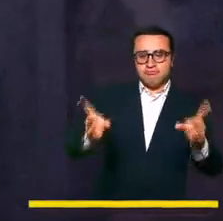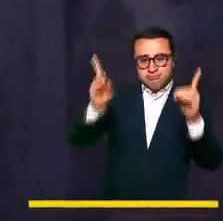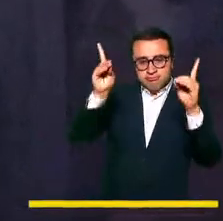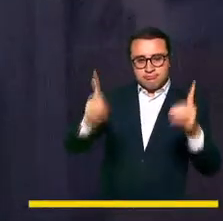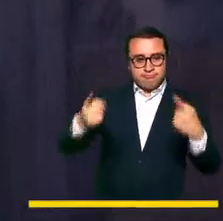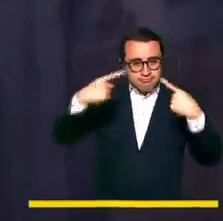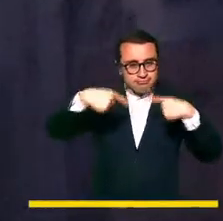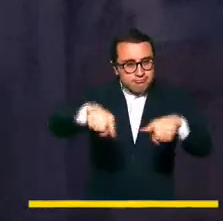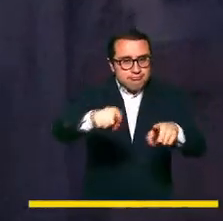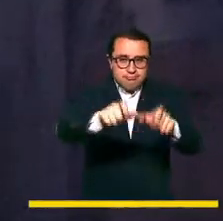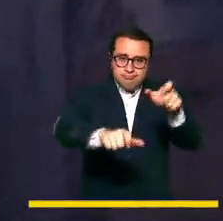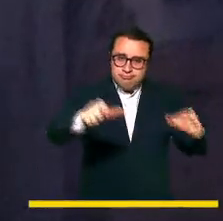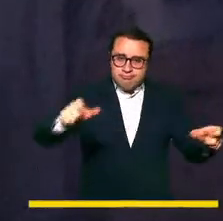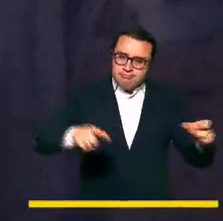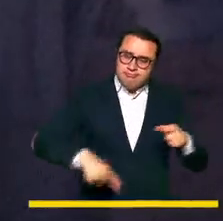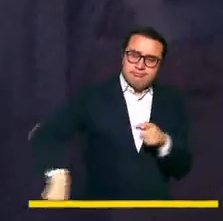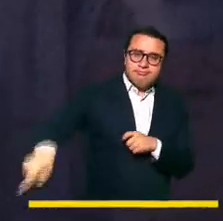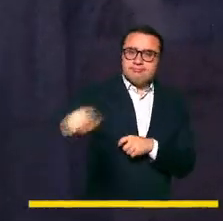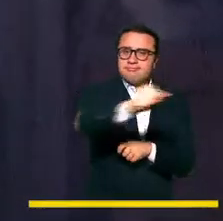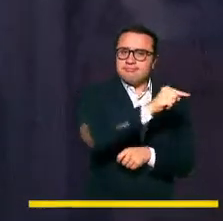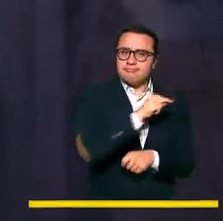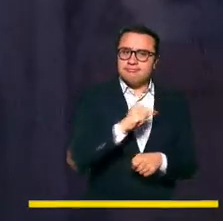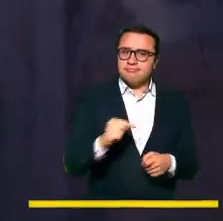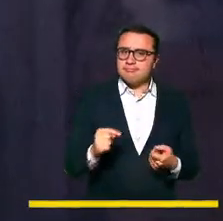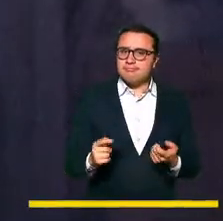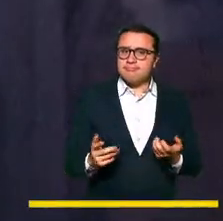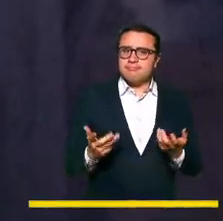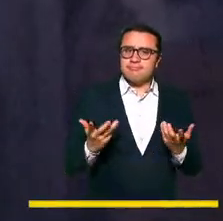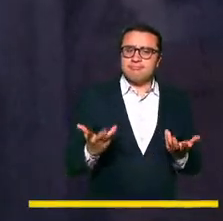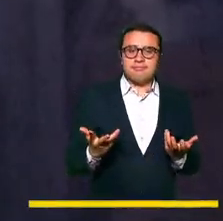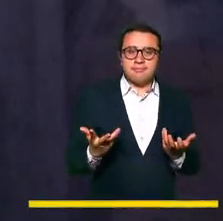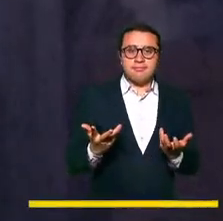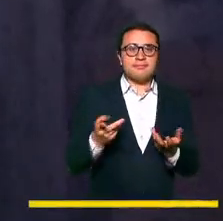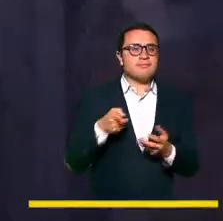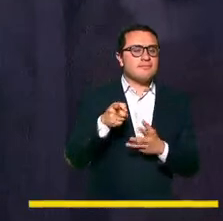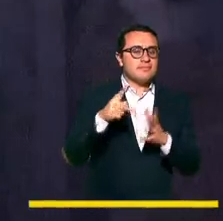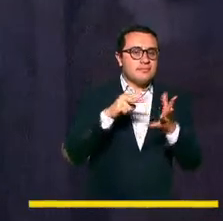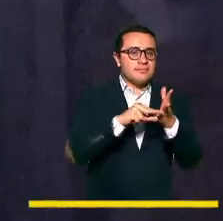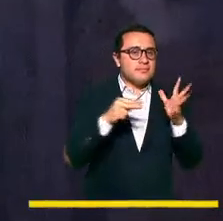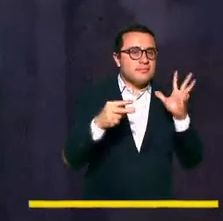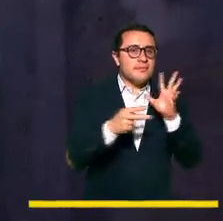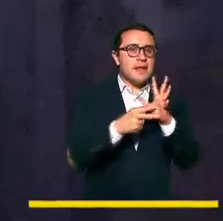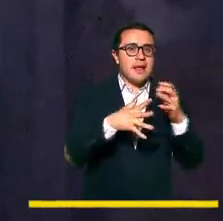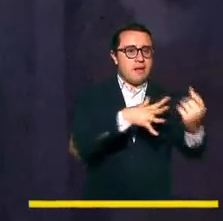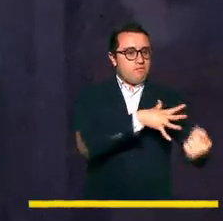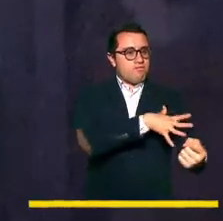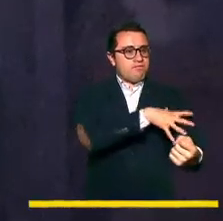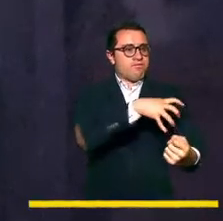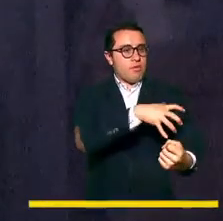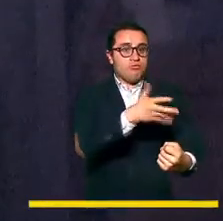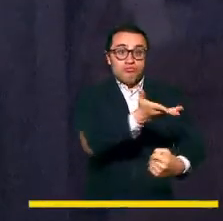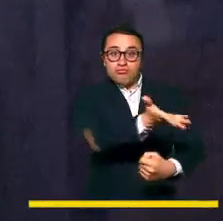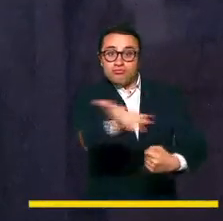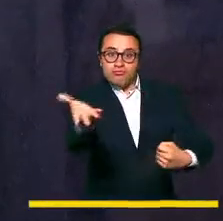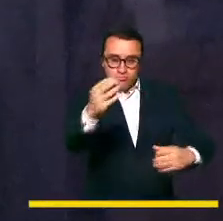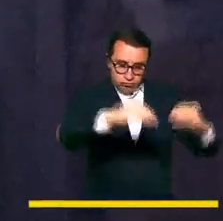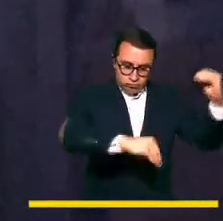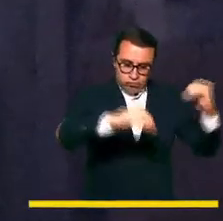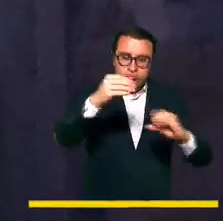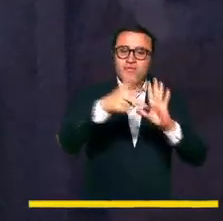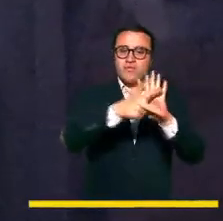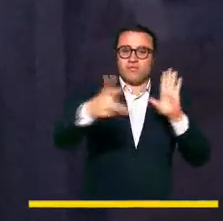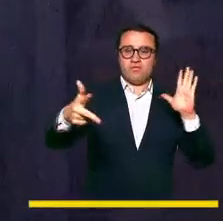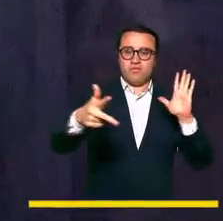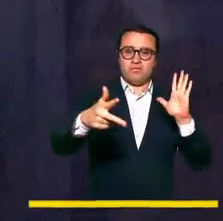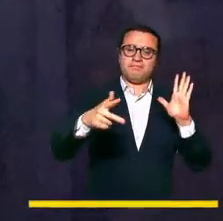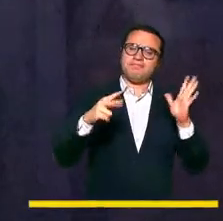estuviera en manos también de la población, ahí donde estamos hablando del poder constituyente. Es una